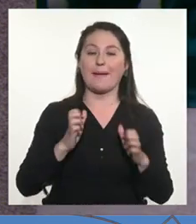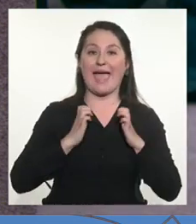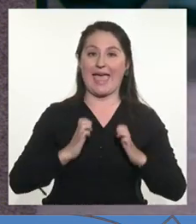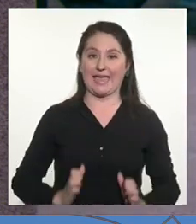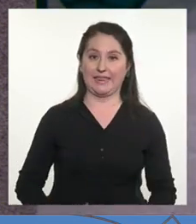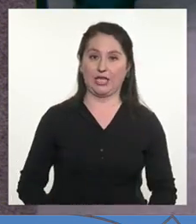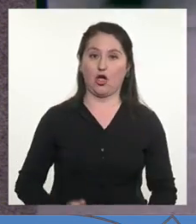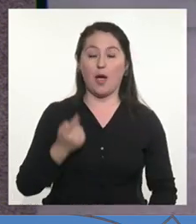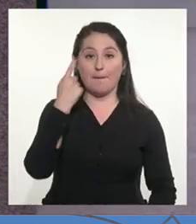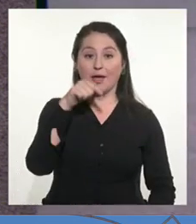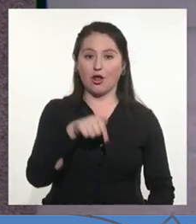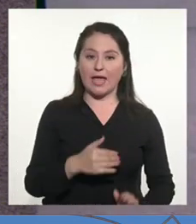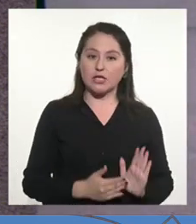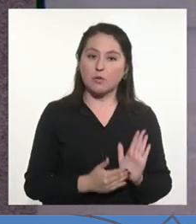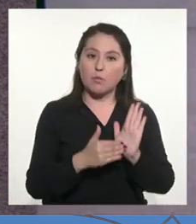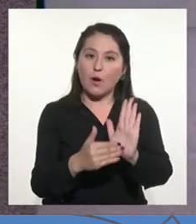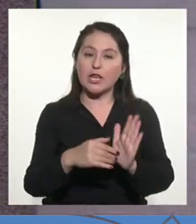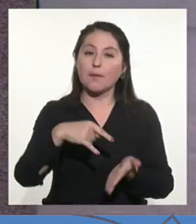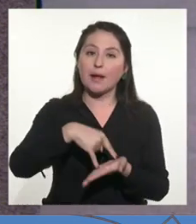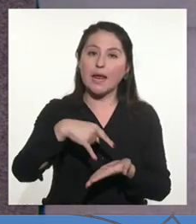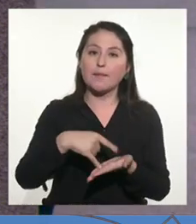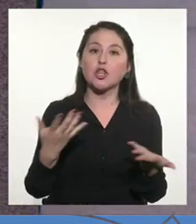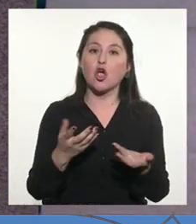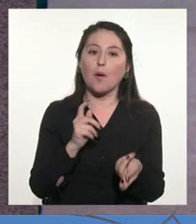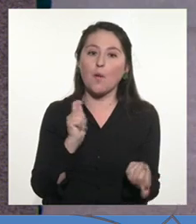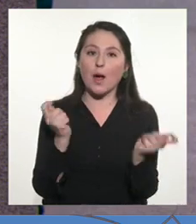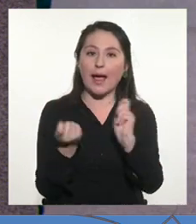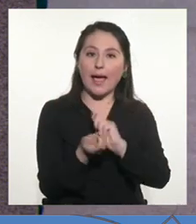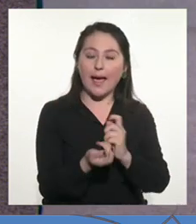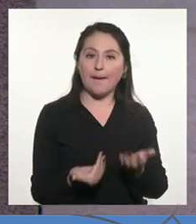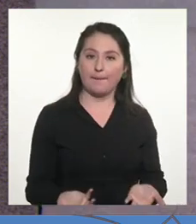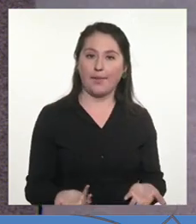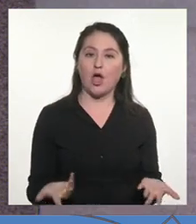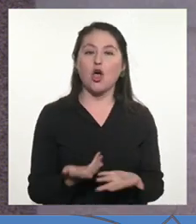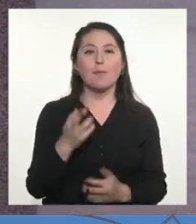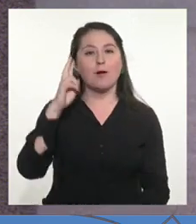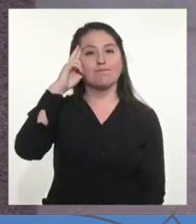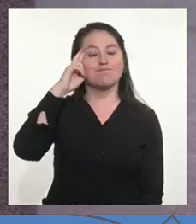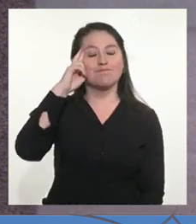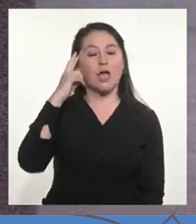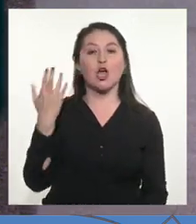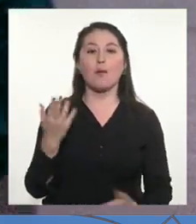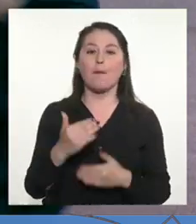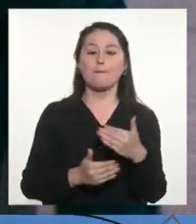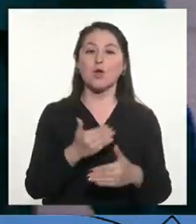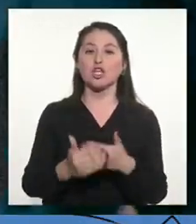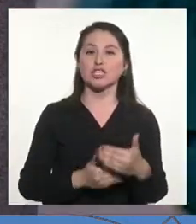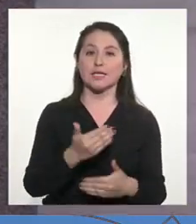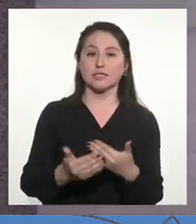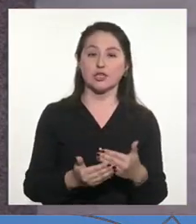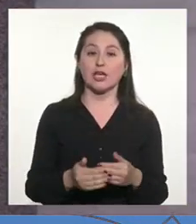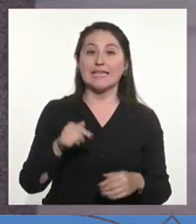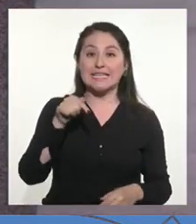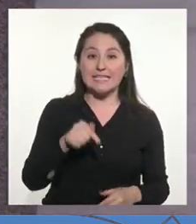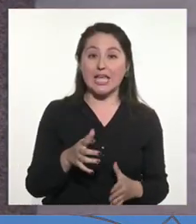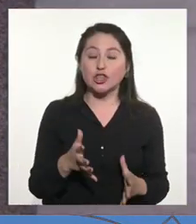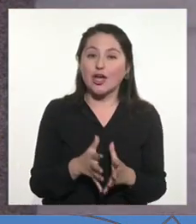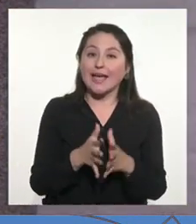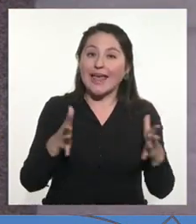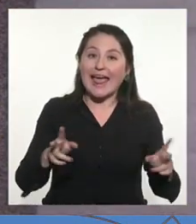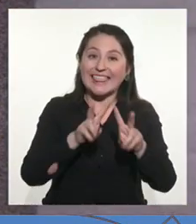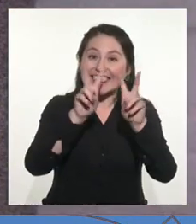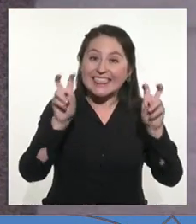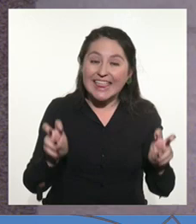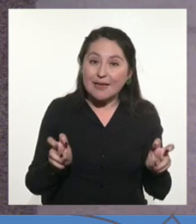le impone a los parlamentos del mundo a ver cómo se adecuan a esto como reflexiona sobre estos procesos si aquí el gran tema del